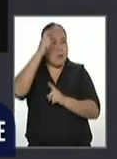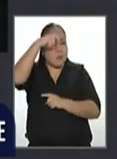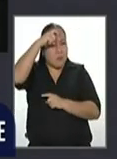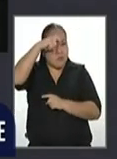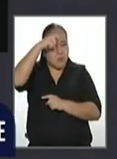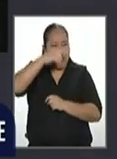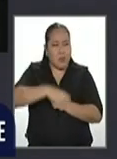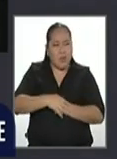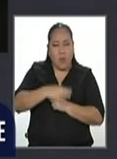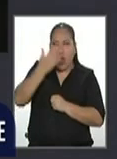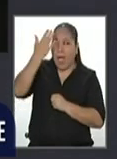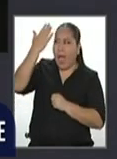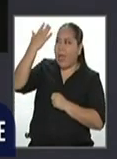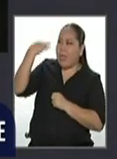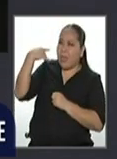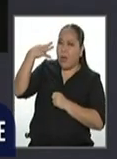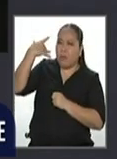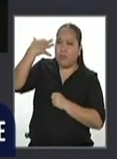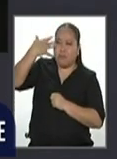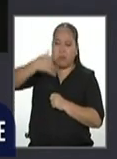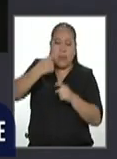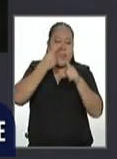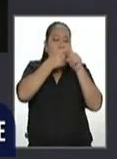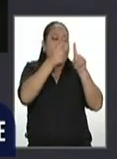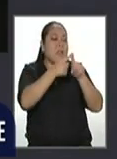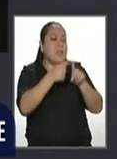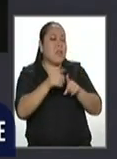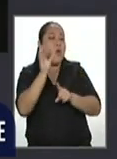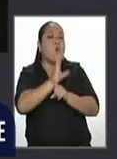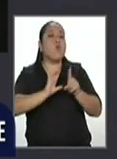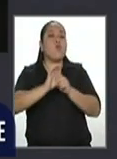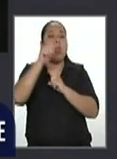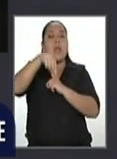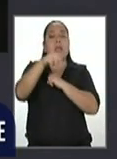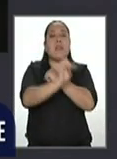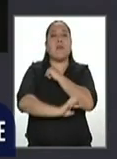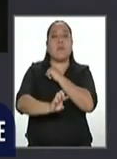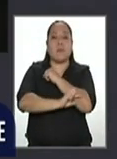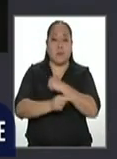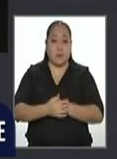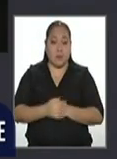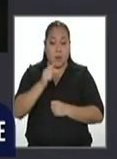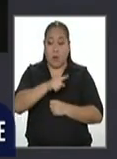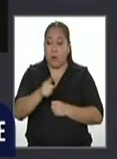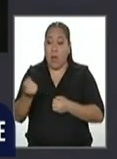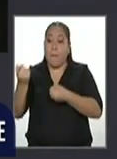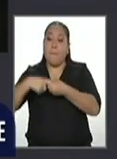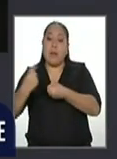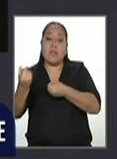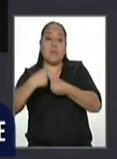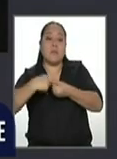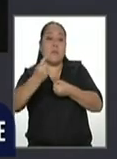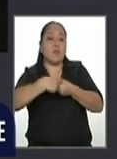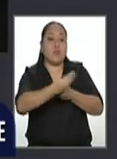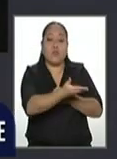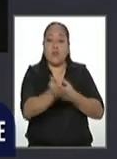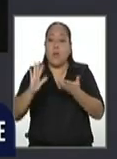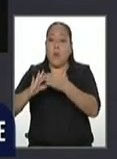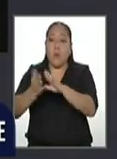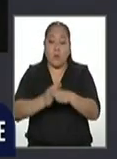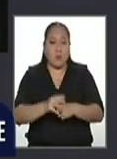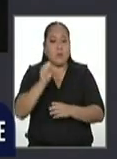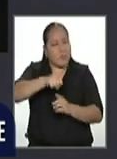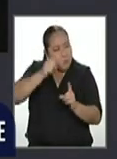ancestrales, los conocimientos de la diversidad cultural que tenemos aquí en el país. Con la participación de la gente vamos a hacer